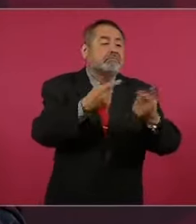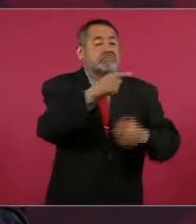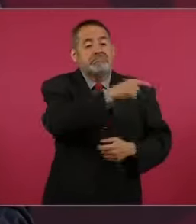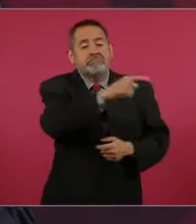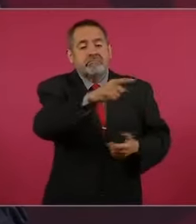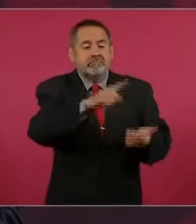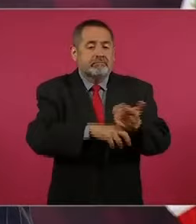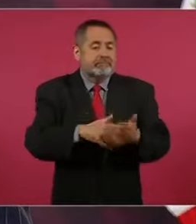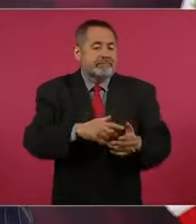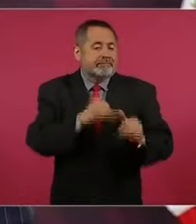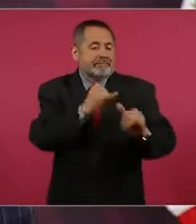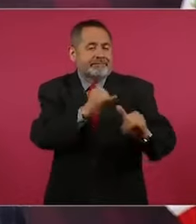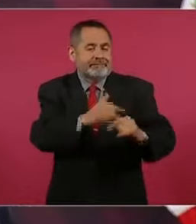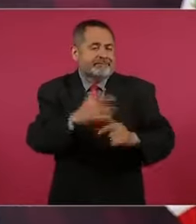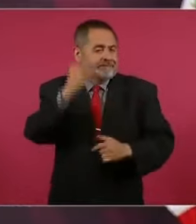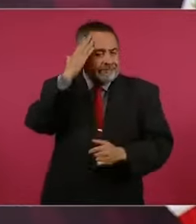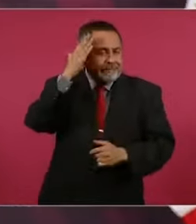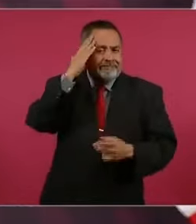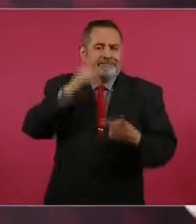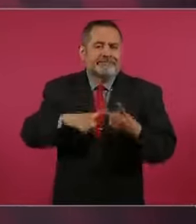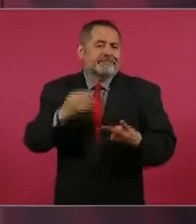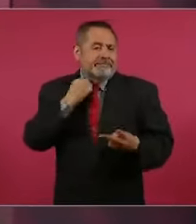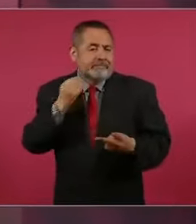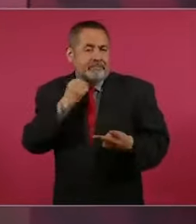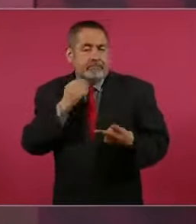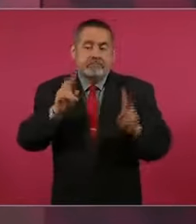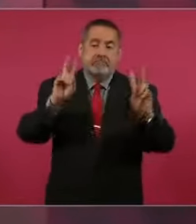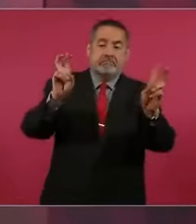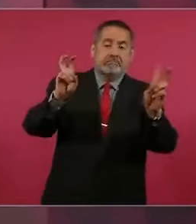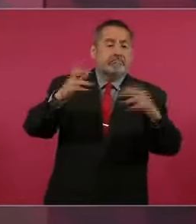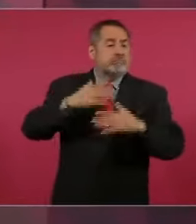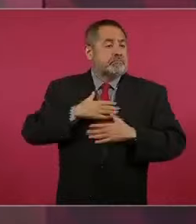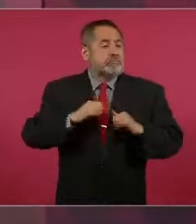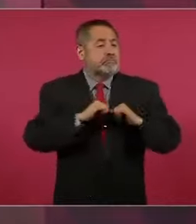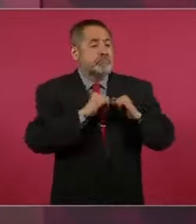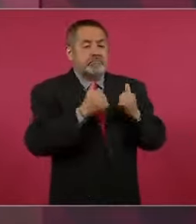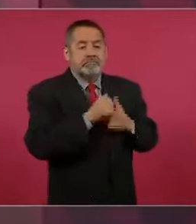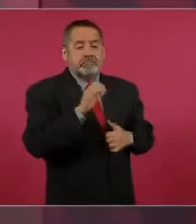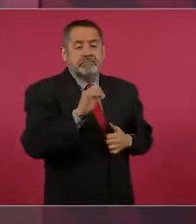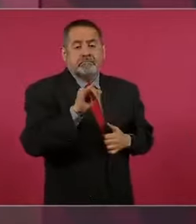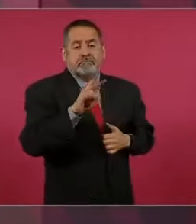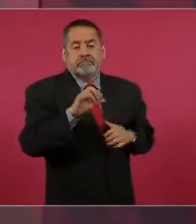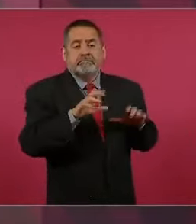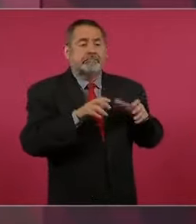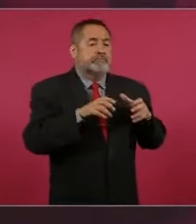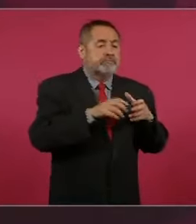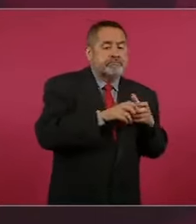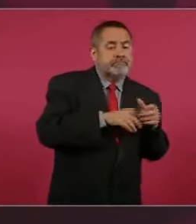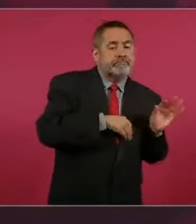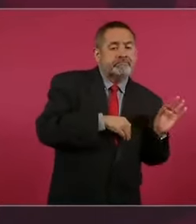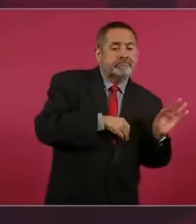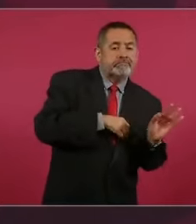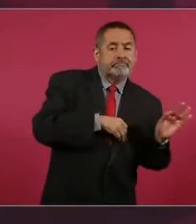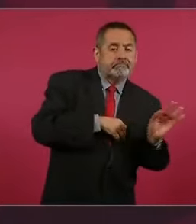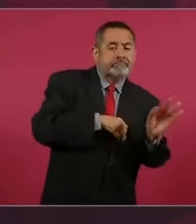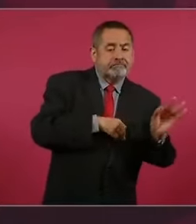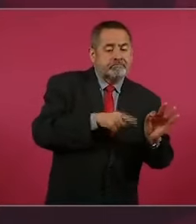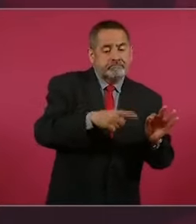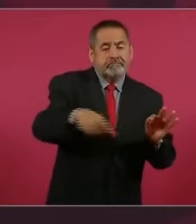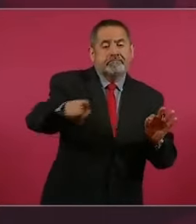abogados, dirigentes de la llamada sociedad civil, de las organizaciones no